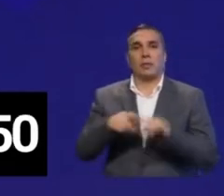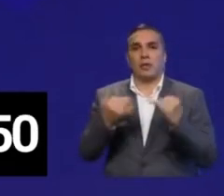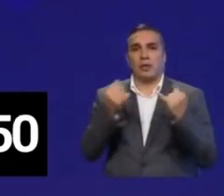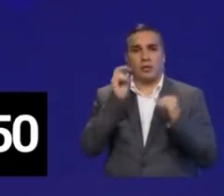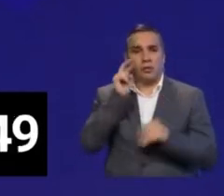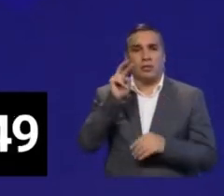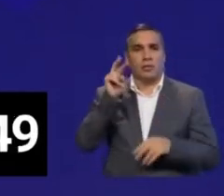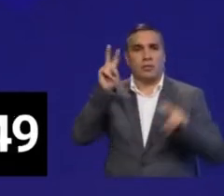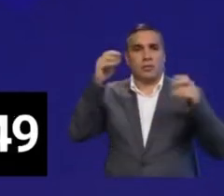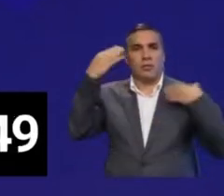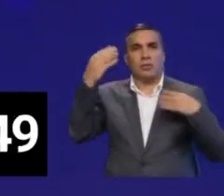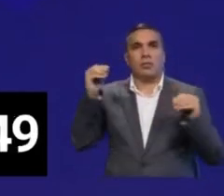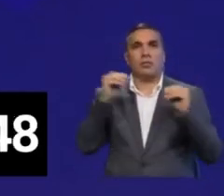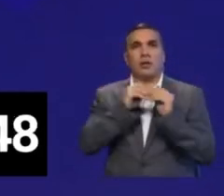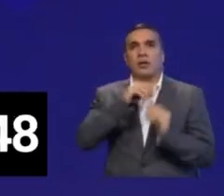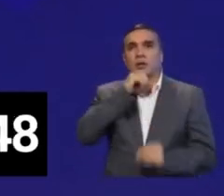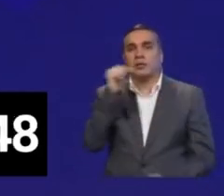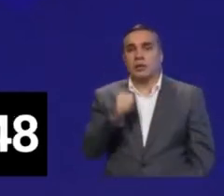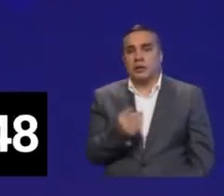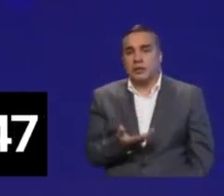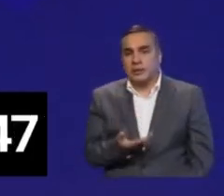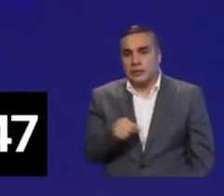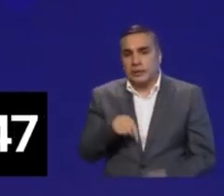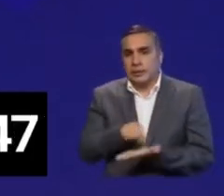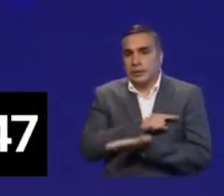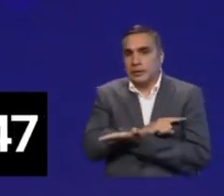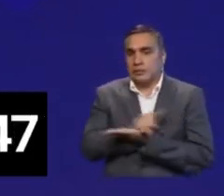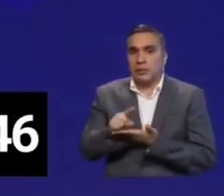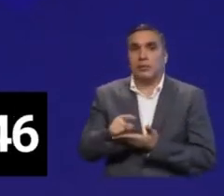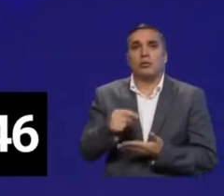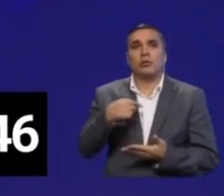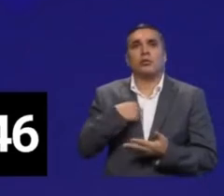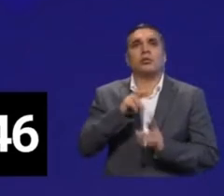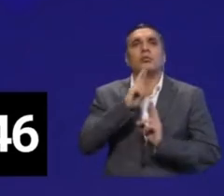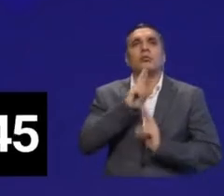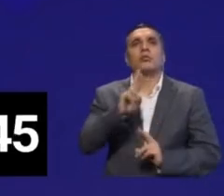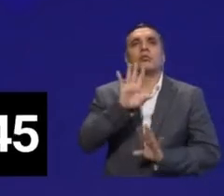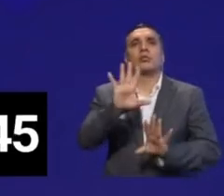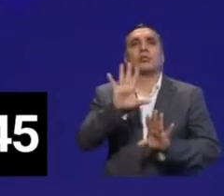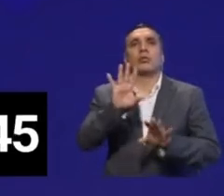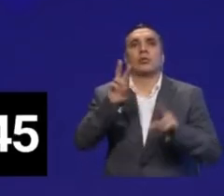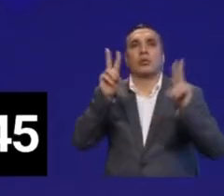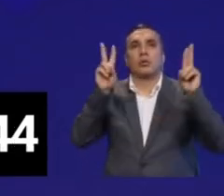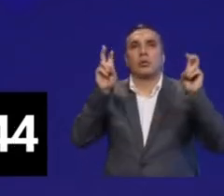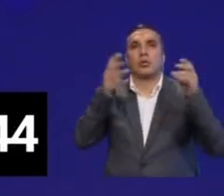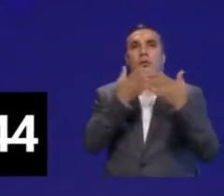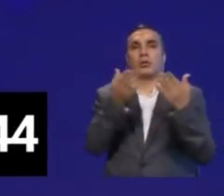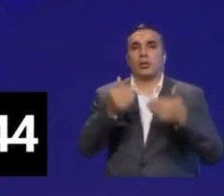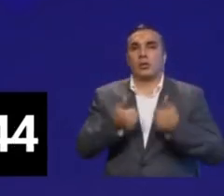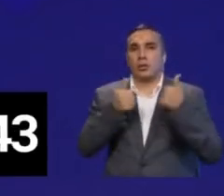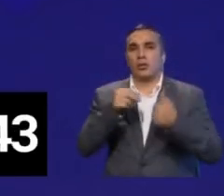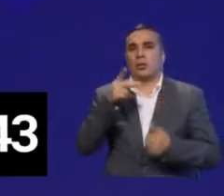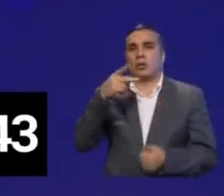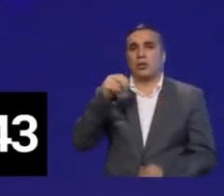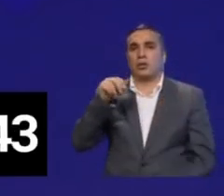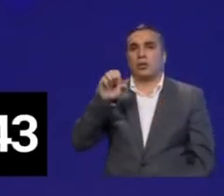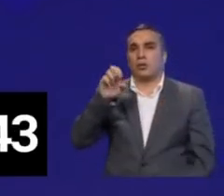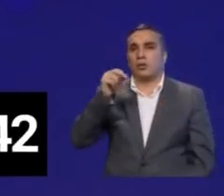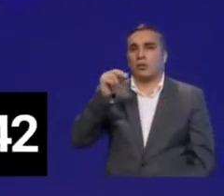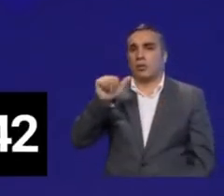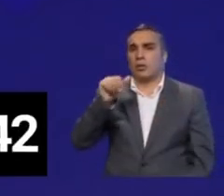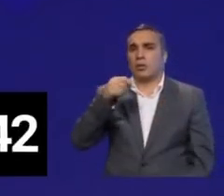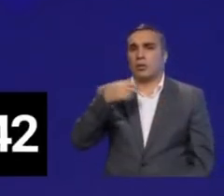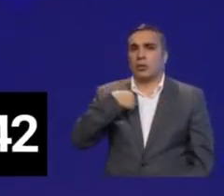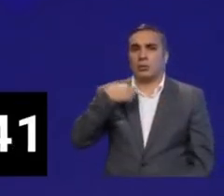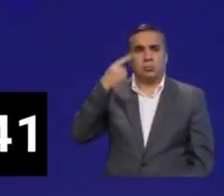política, creo que me he envejecido bastante durante estas semanas. Yo quiero contestar un poco las posiciones de la candidata Peña. Me